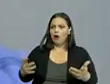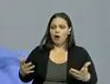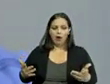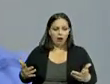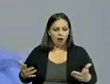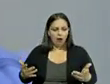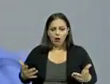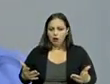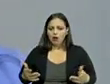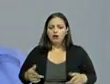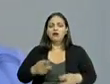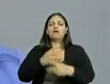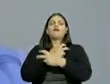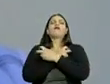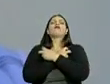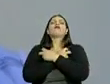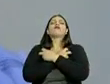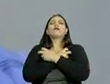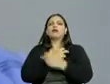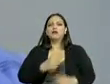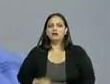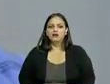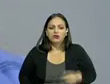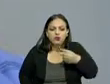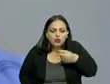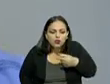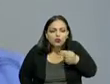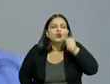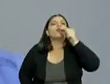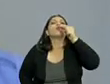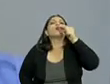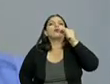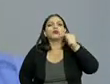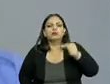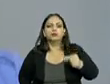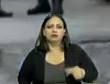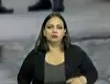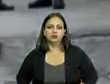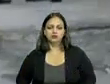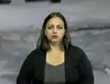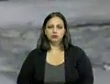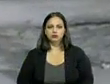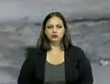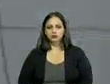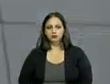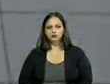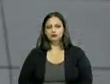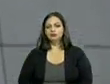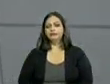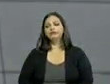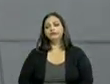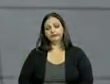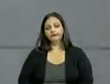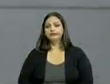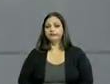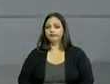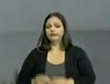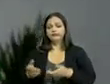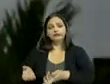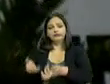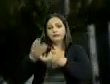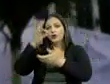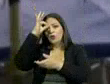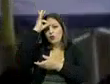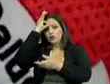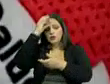que produce que los pulmones se llenen de líquido, se llenen de agua. Ahora ambos permanecen asilados en una casa